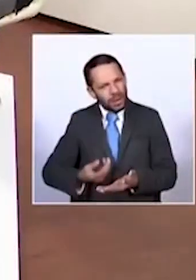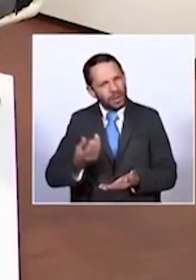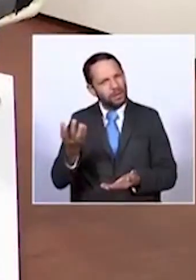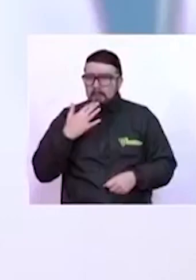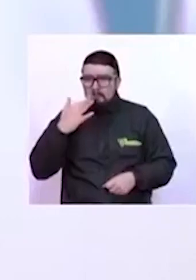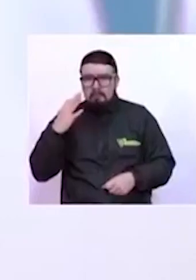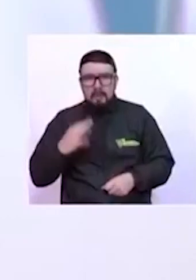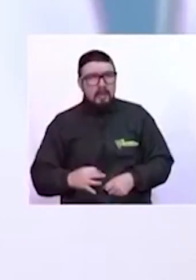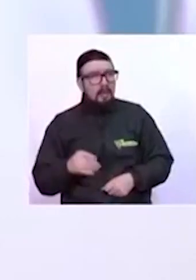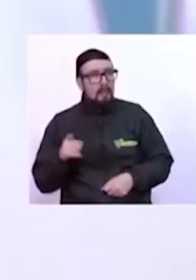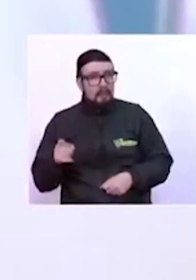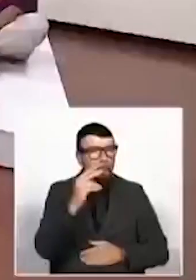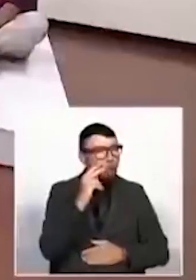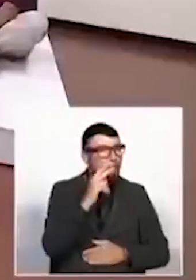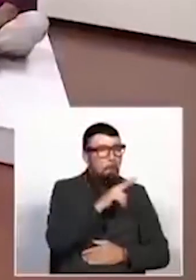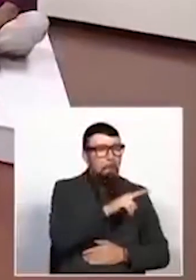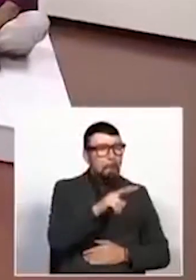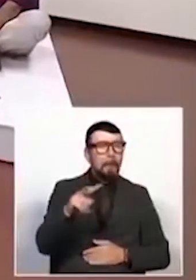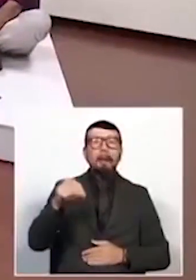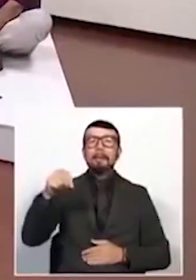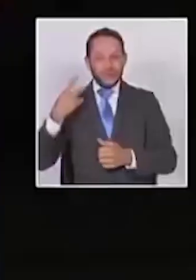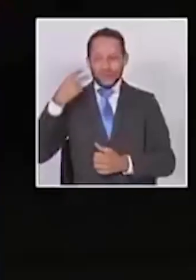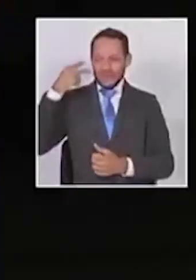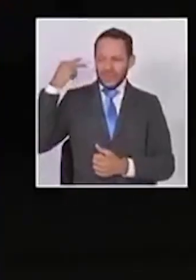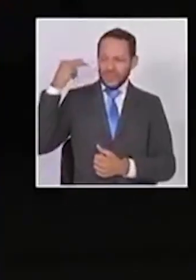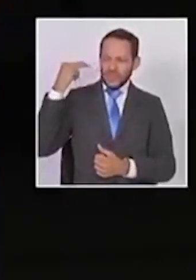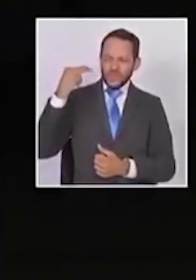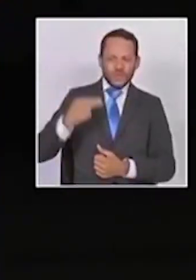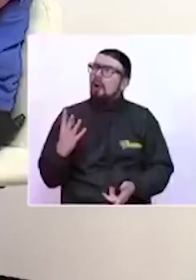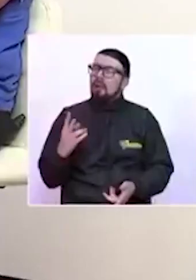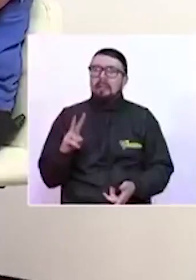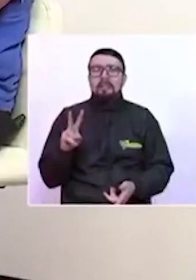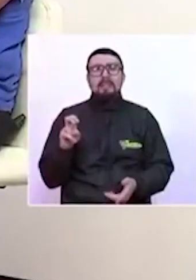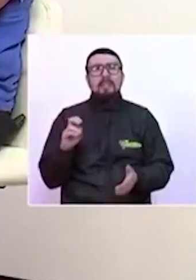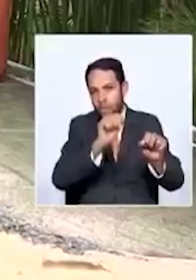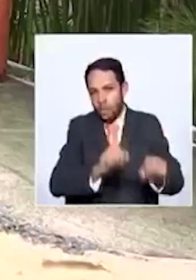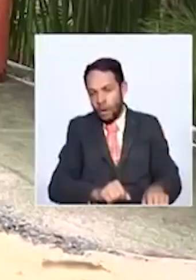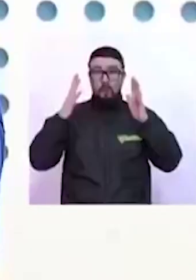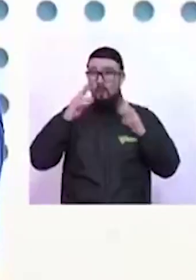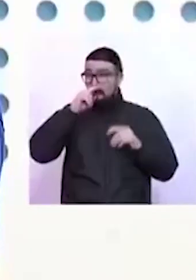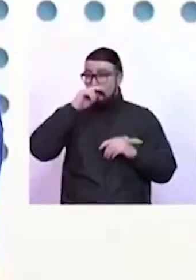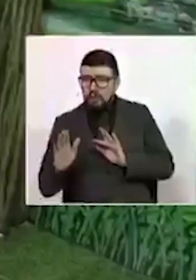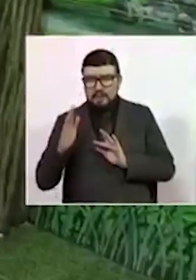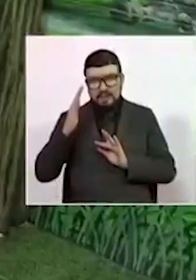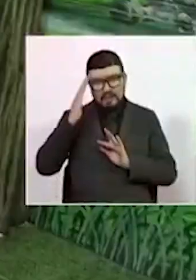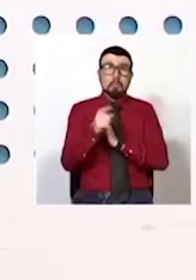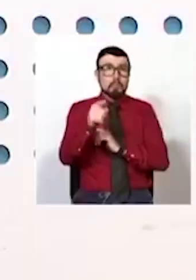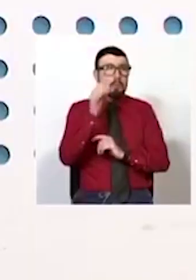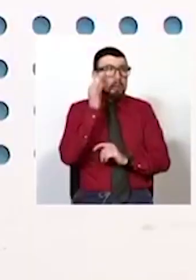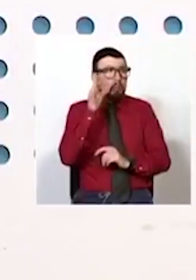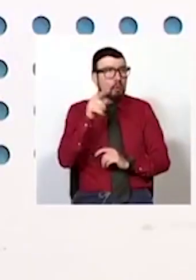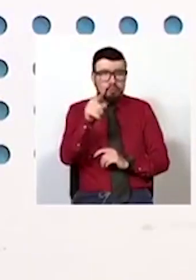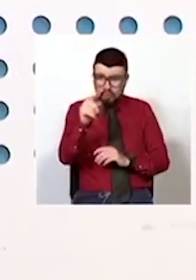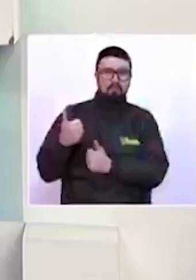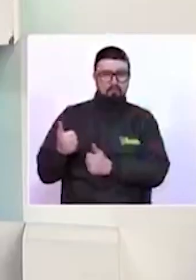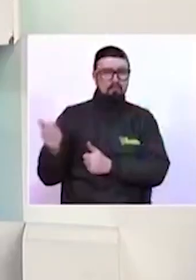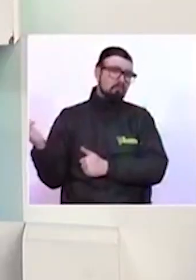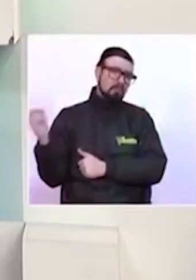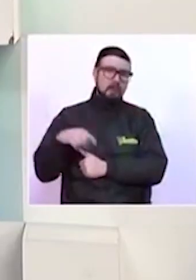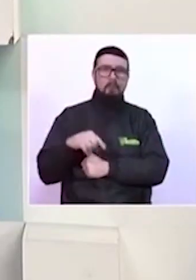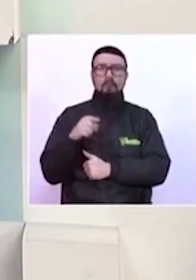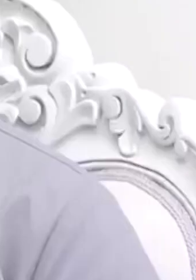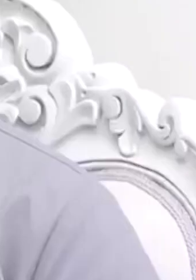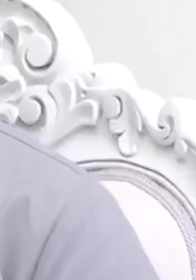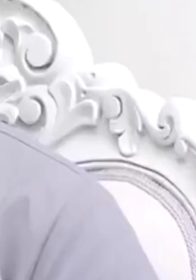para que paso a paso logremos tener mejores estilos de vida. Los invitamos que todos los días le aporten un grano de arena a su